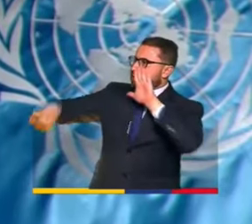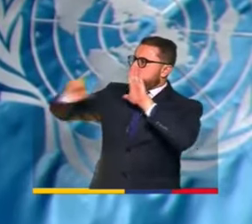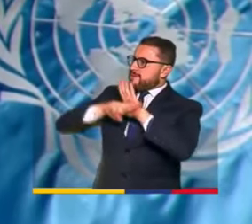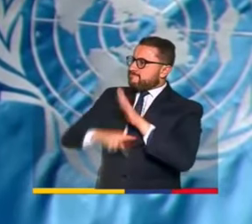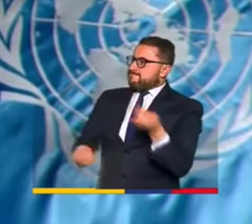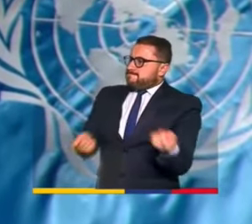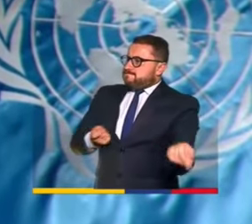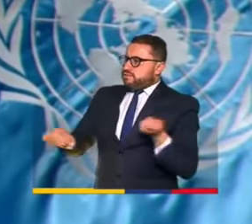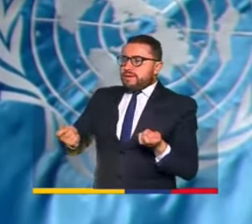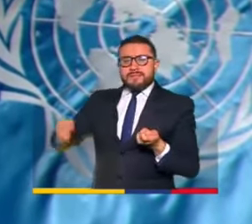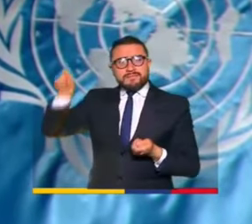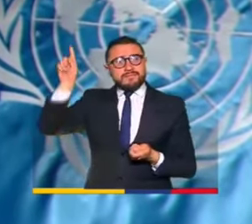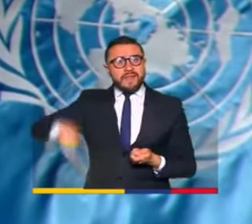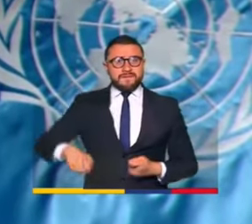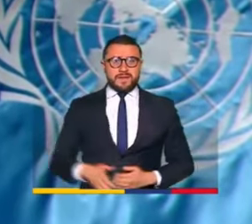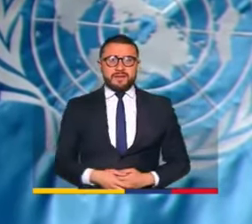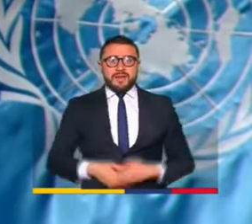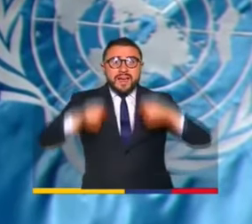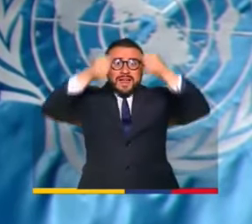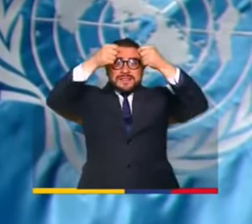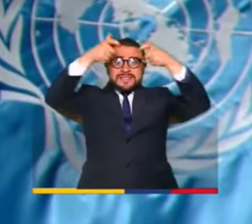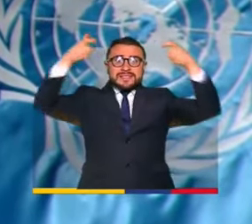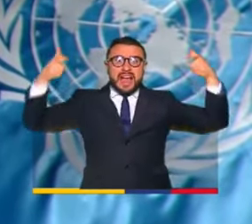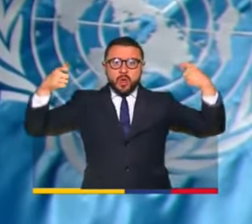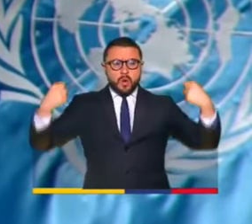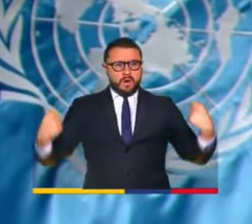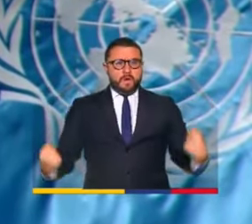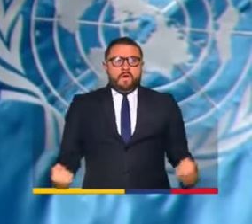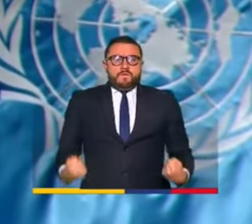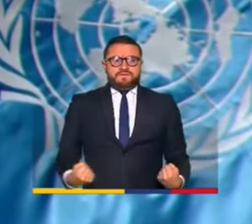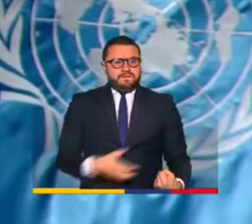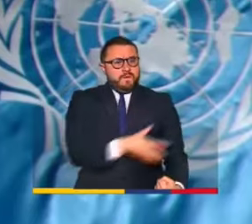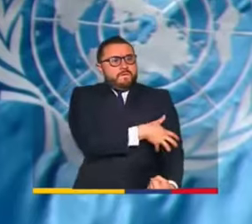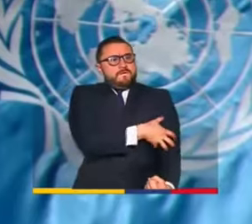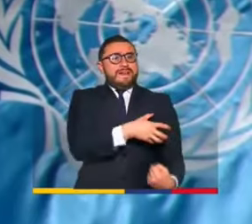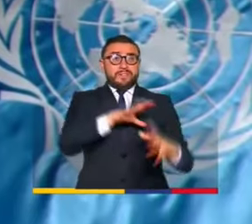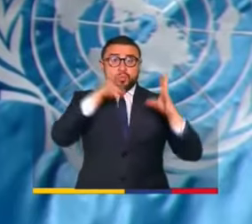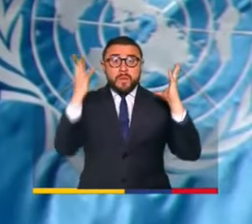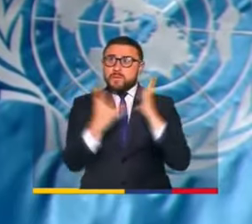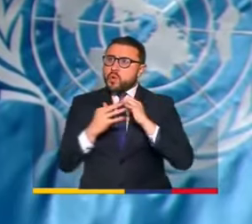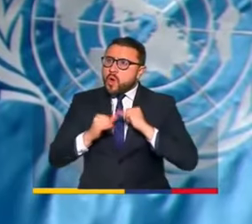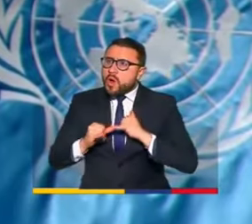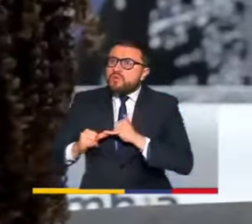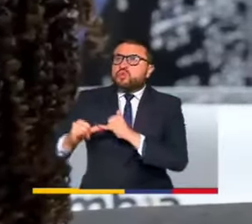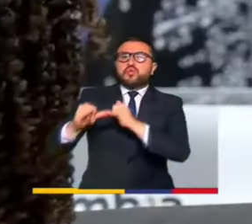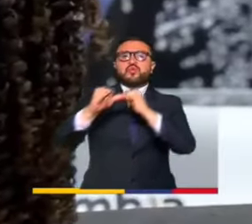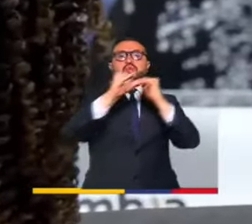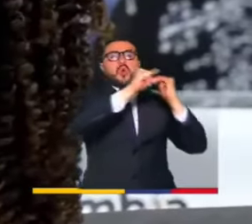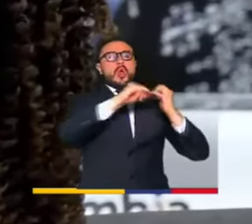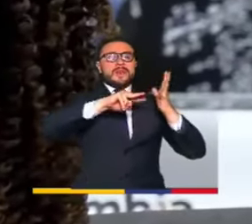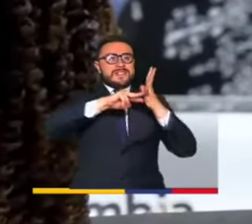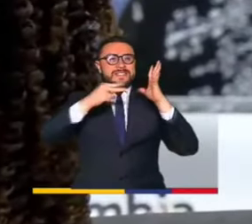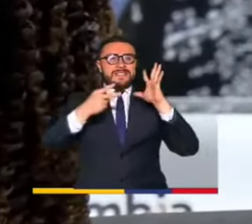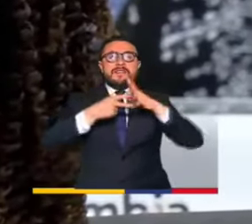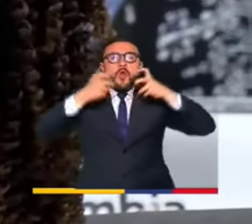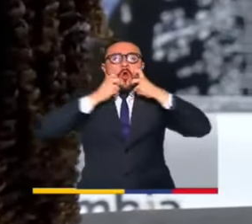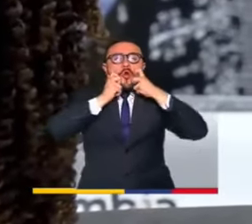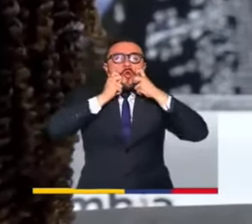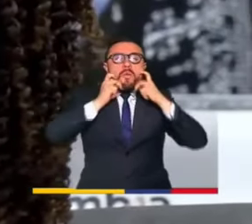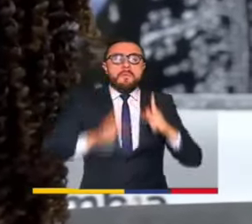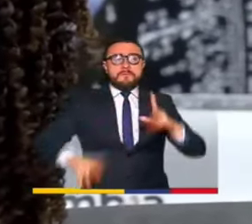Se necesita de un poder público fuerte y global, una juntanza de la